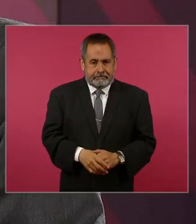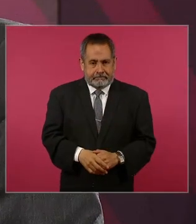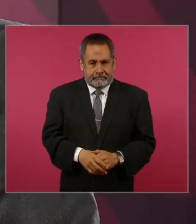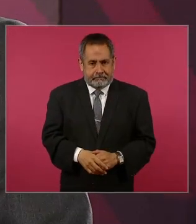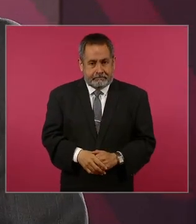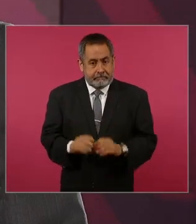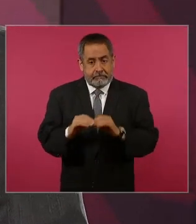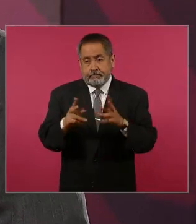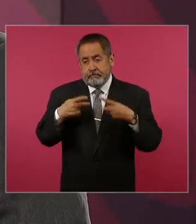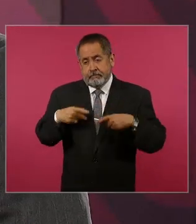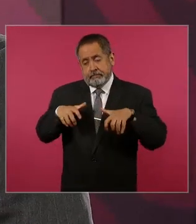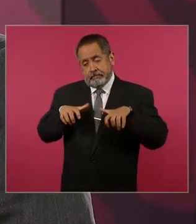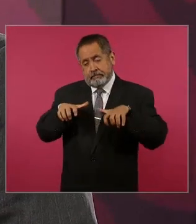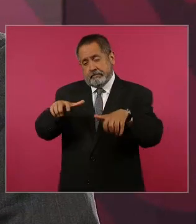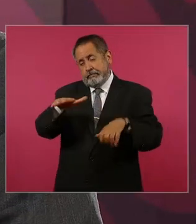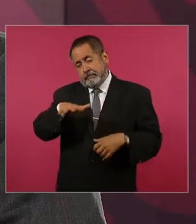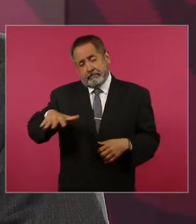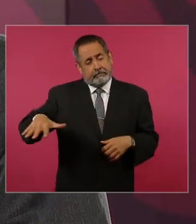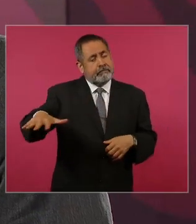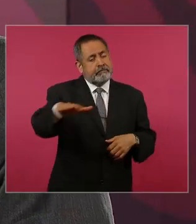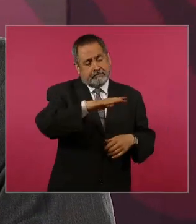desde luego al pueblo,